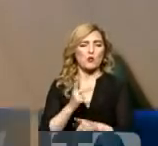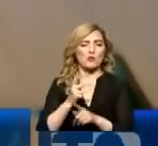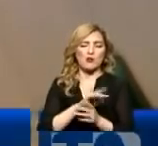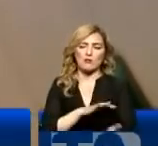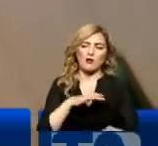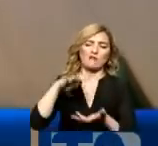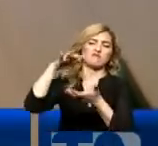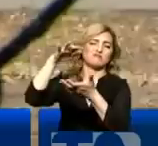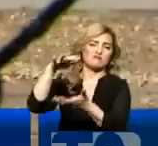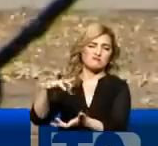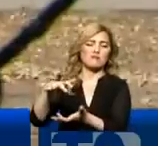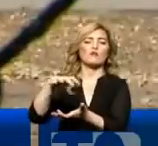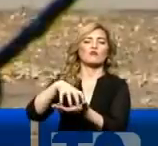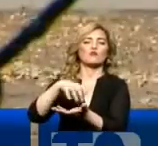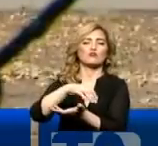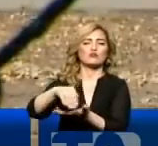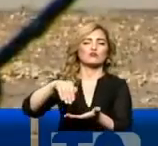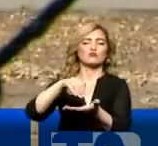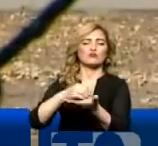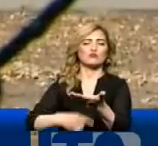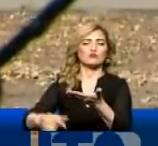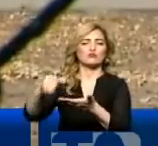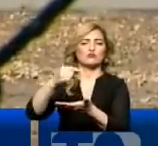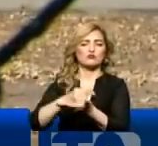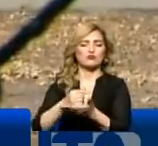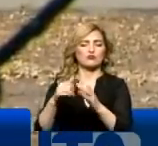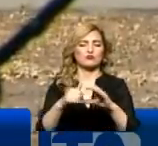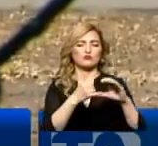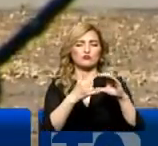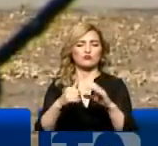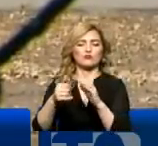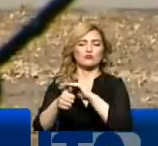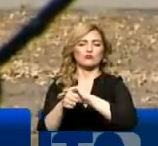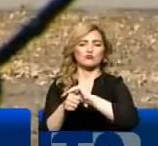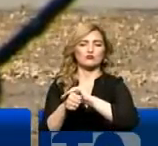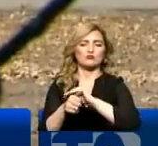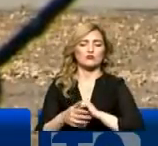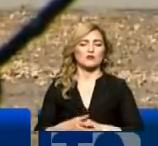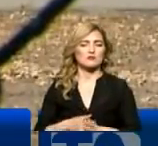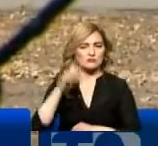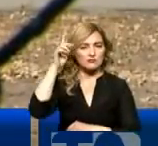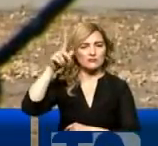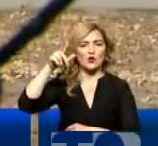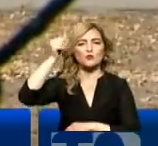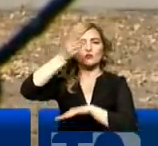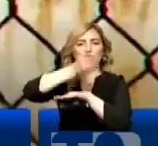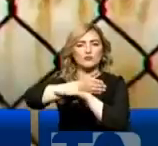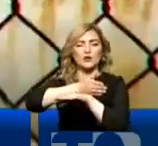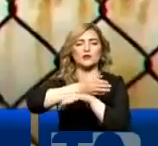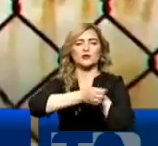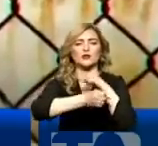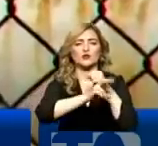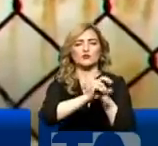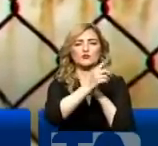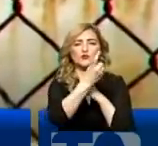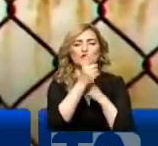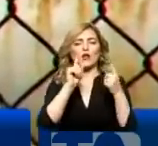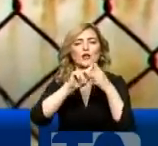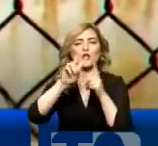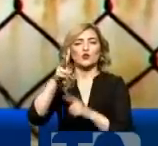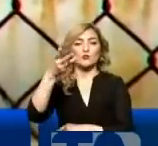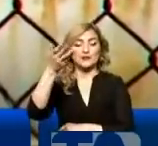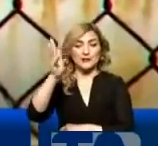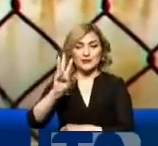a la provincia de Manabí, Guayas, Santa Elena, además de Galápagos. El gobierno anterior, entre 2011 y